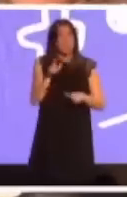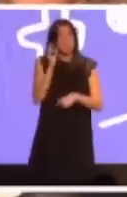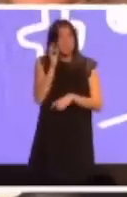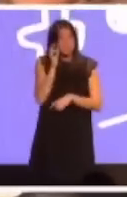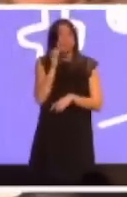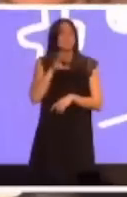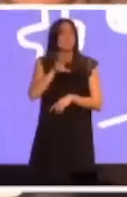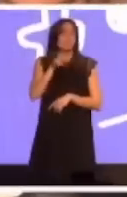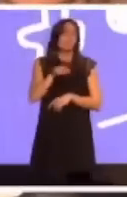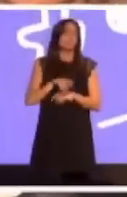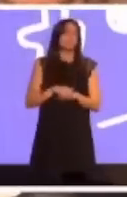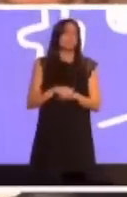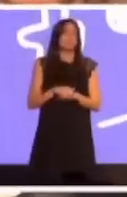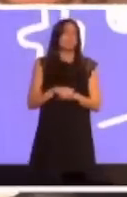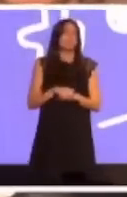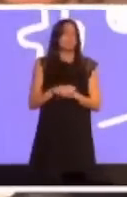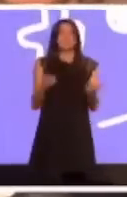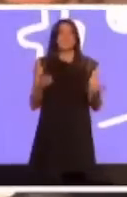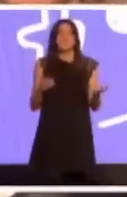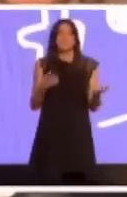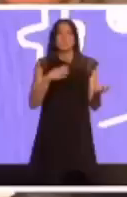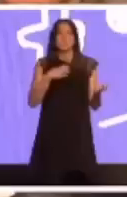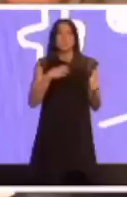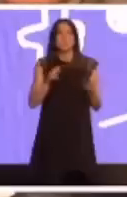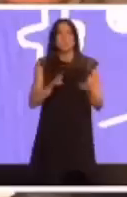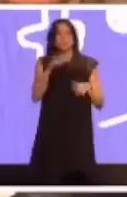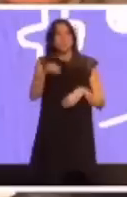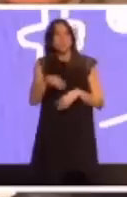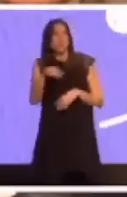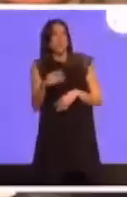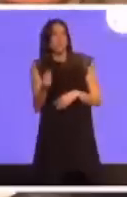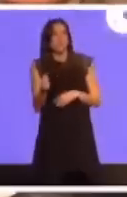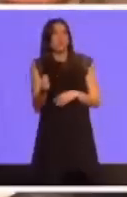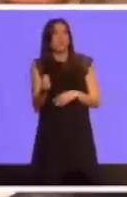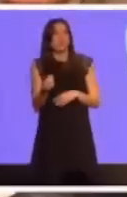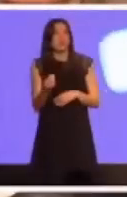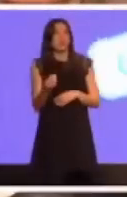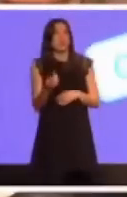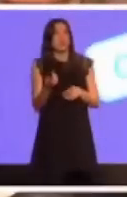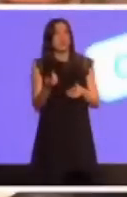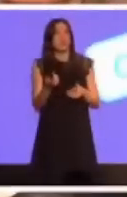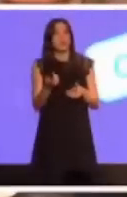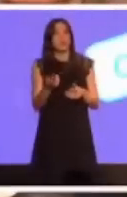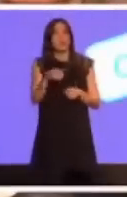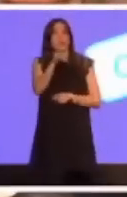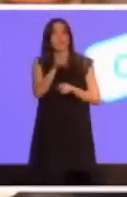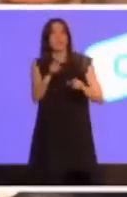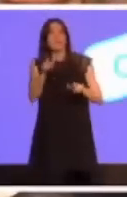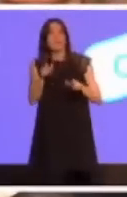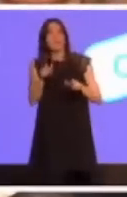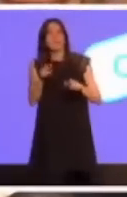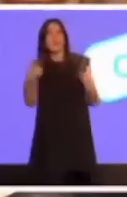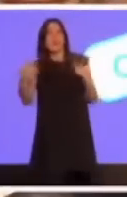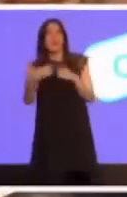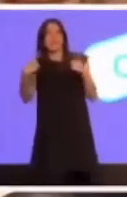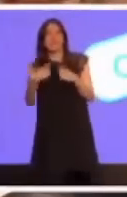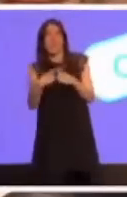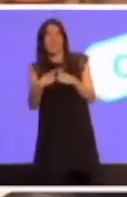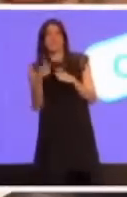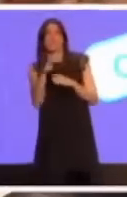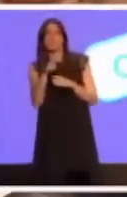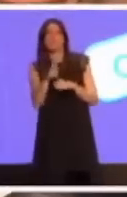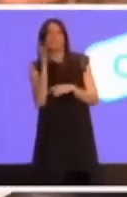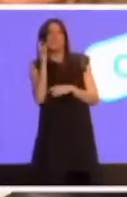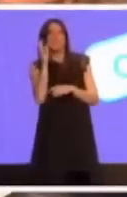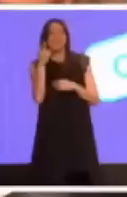país No puede ser el 8 de marzo en el que de empalmadas de alegría los adversarios de los